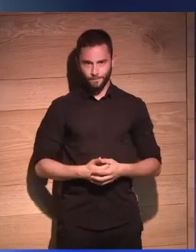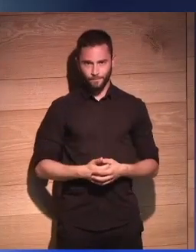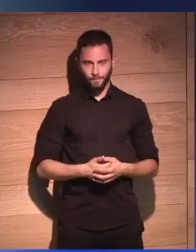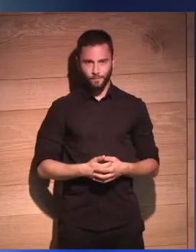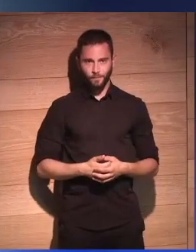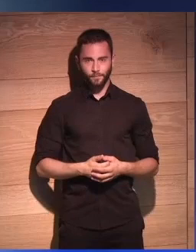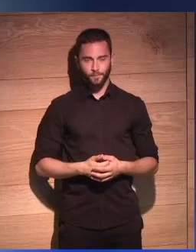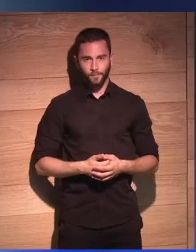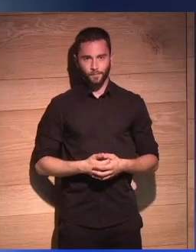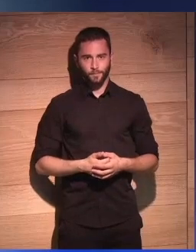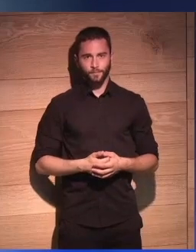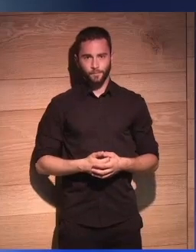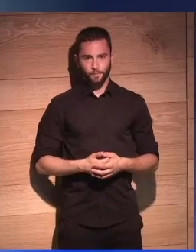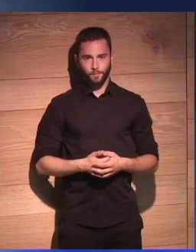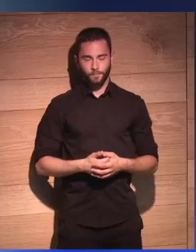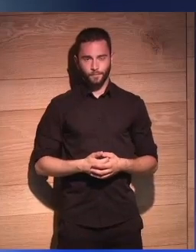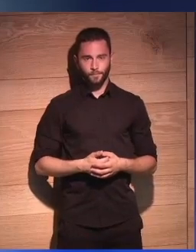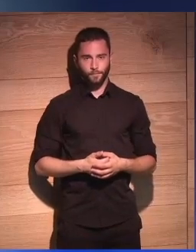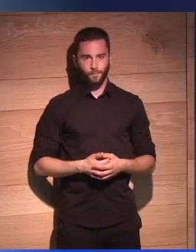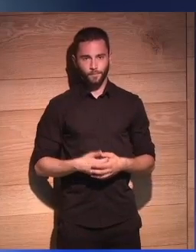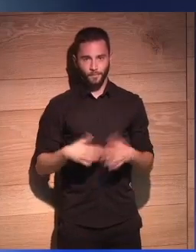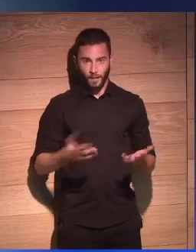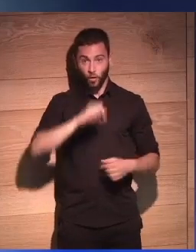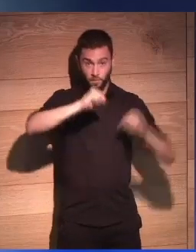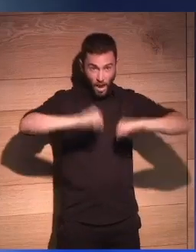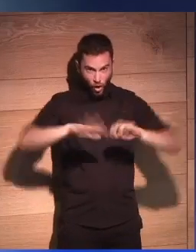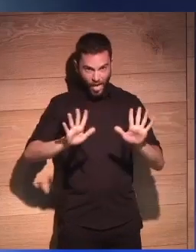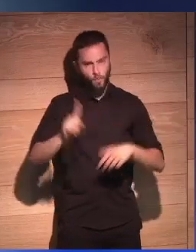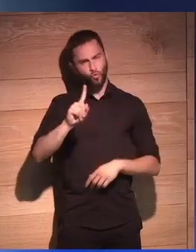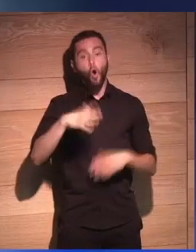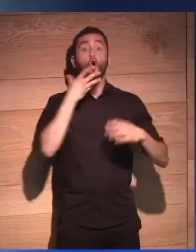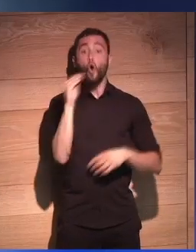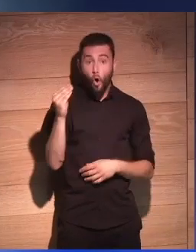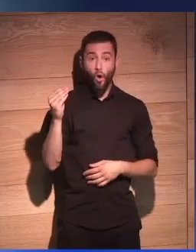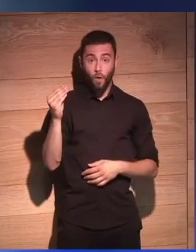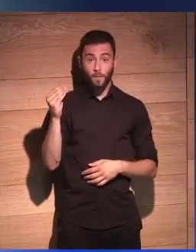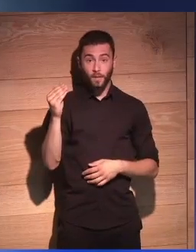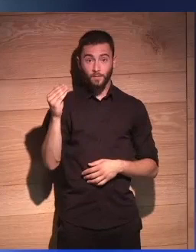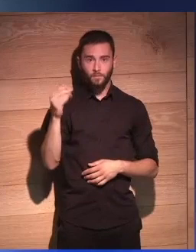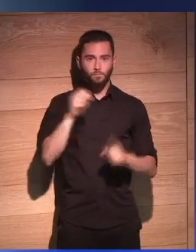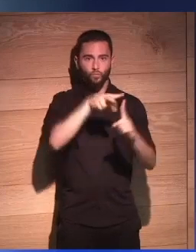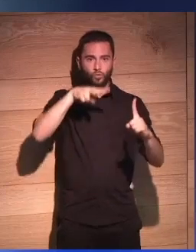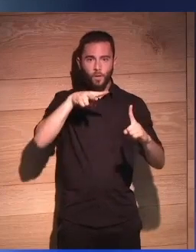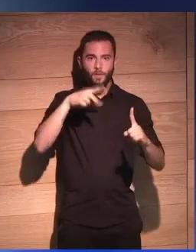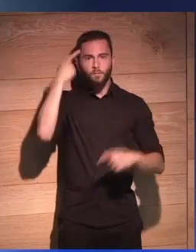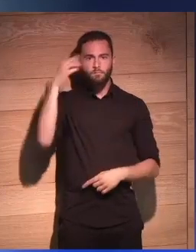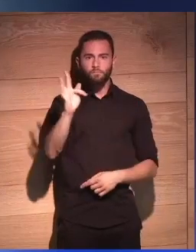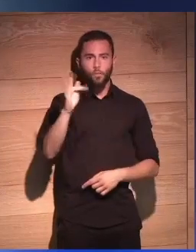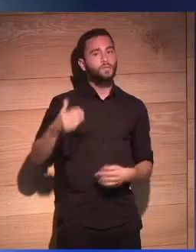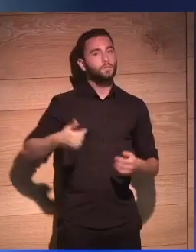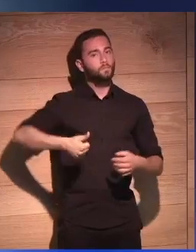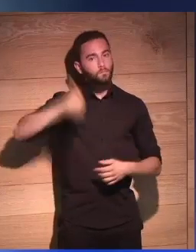Y no solamente del lado de la gente mayor, sino que los jóvenes empiezan a desarrollar una visión mucho más